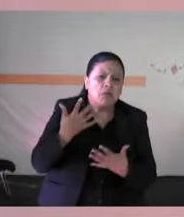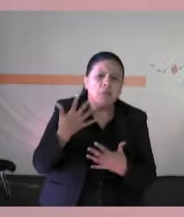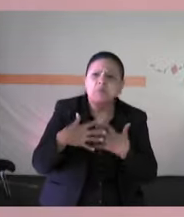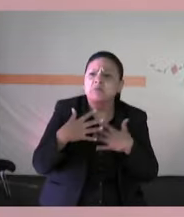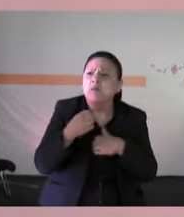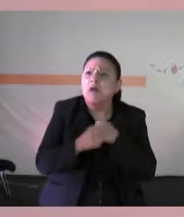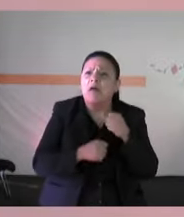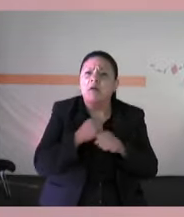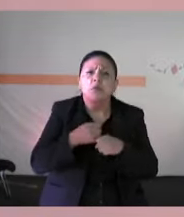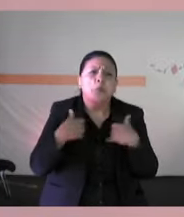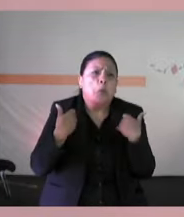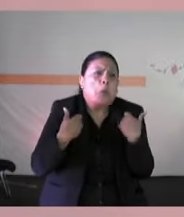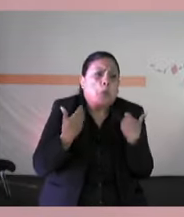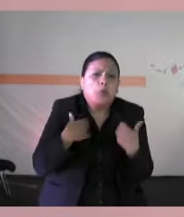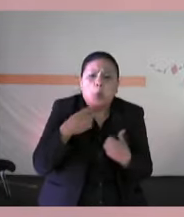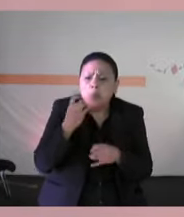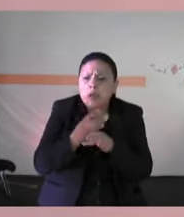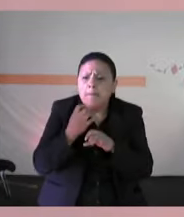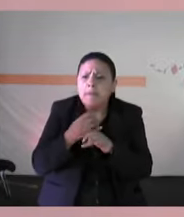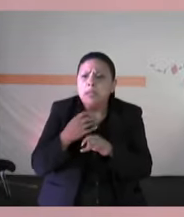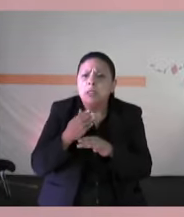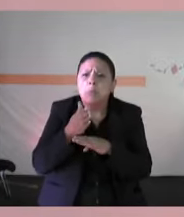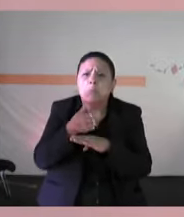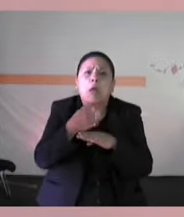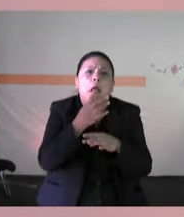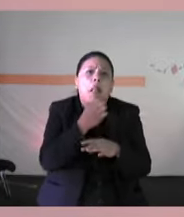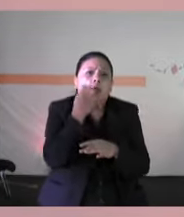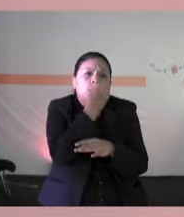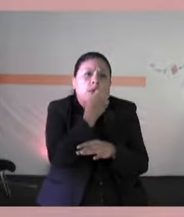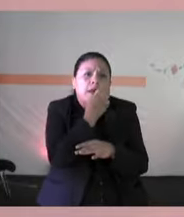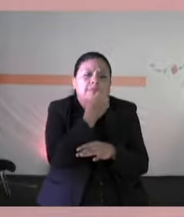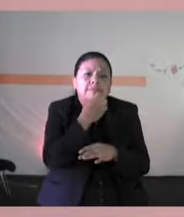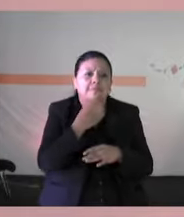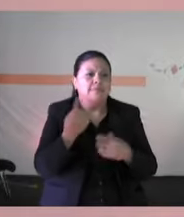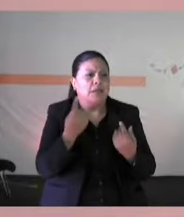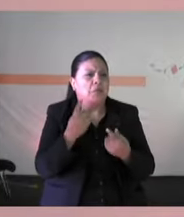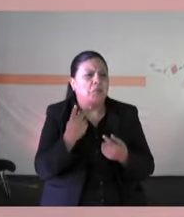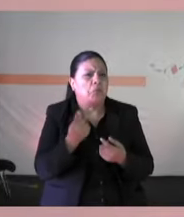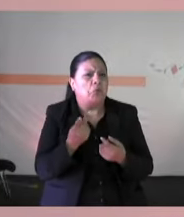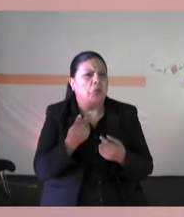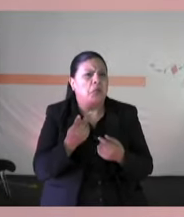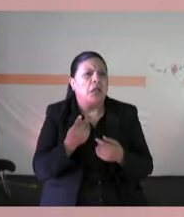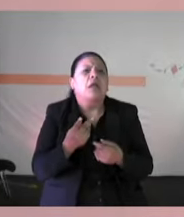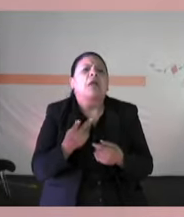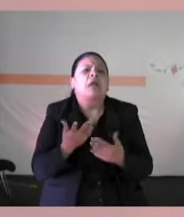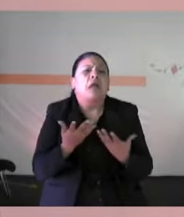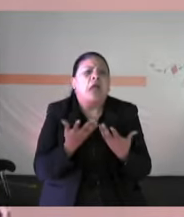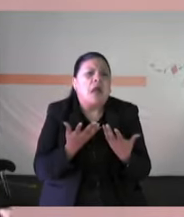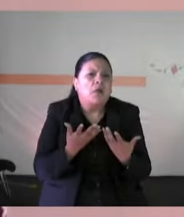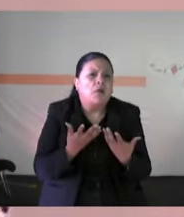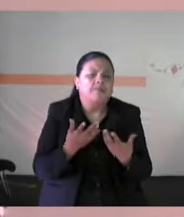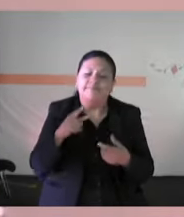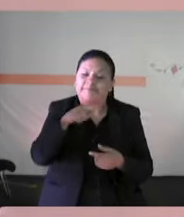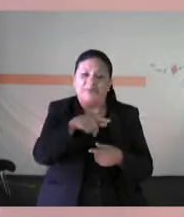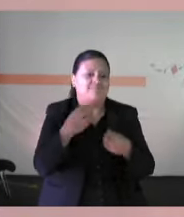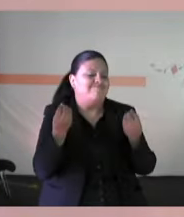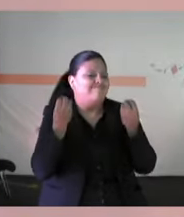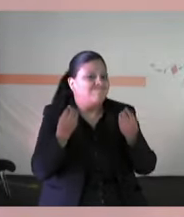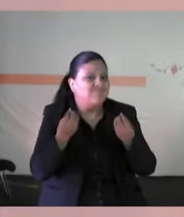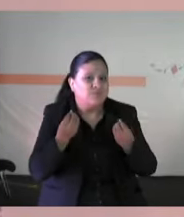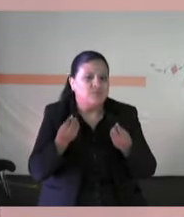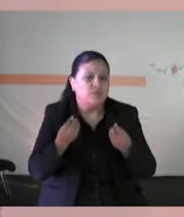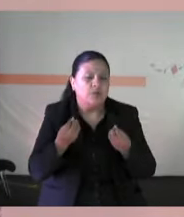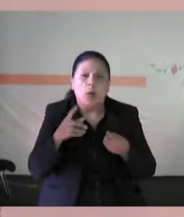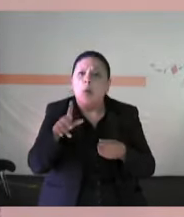escuela. ¿Qué puedo hacer? ¡Mucho! Por lo pronto puedes decirle a tus